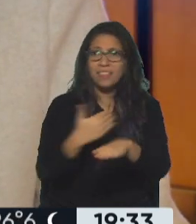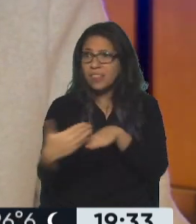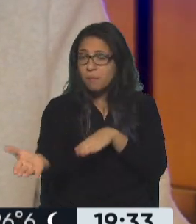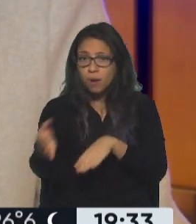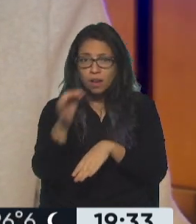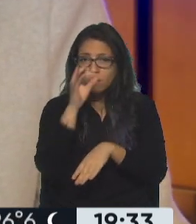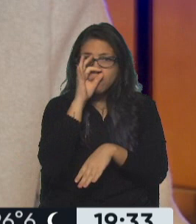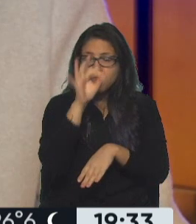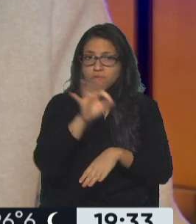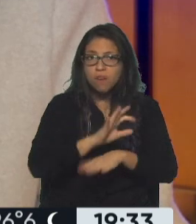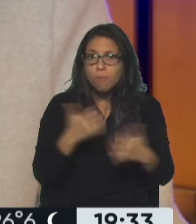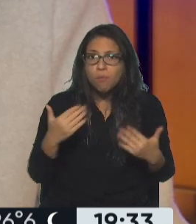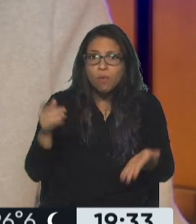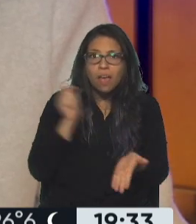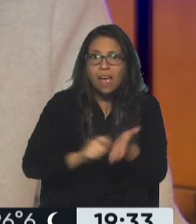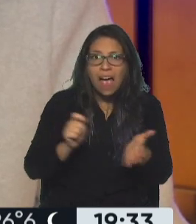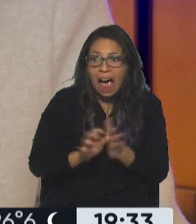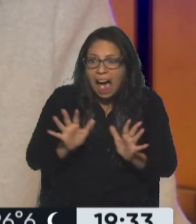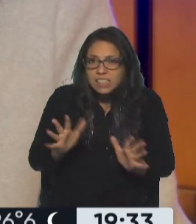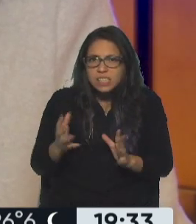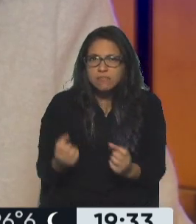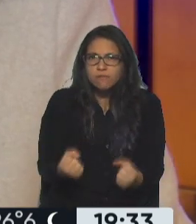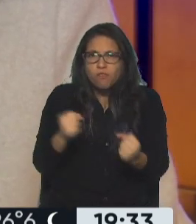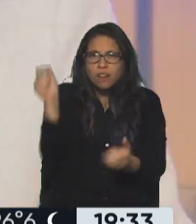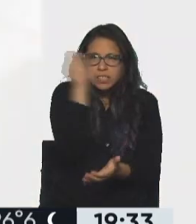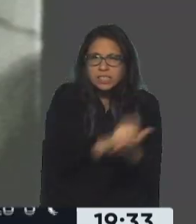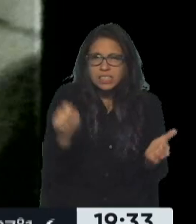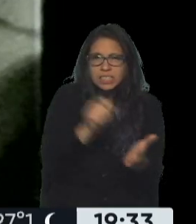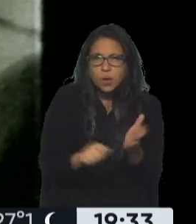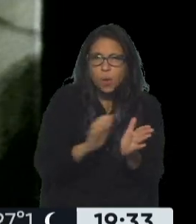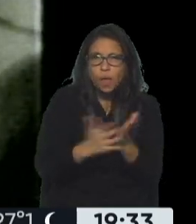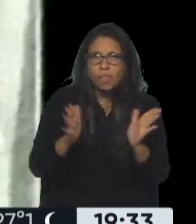pude escribir algo con la intensidad con que yo escribí ese cuento